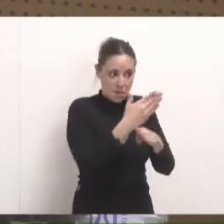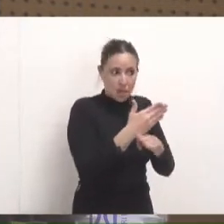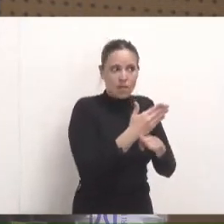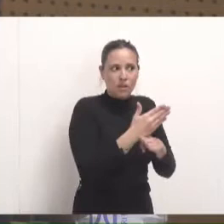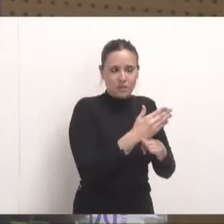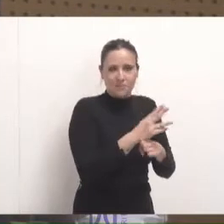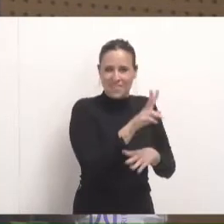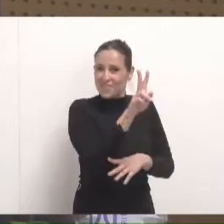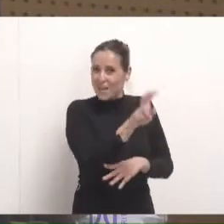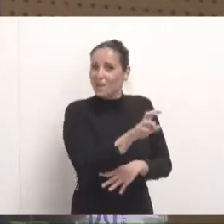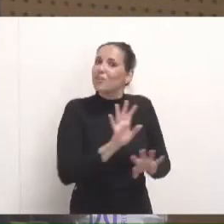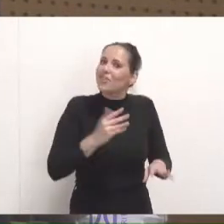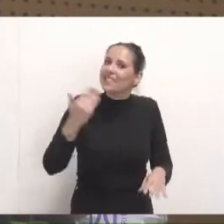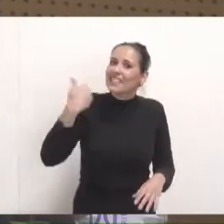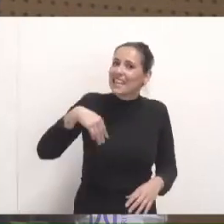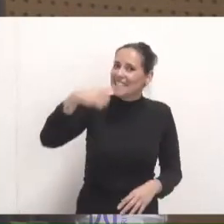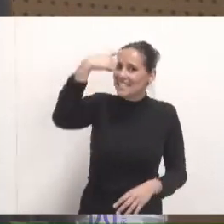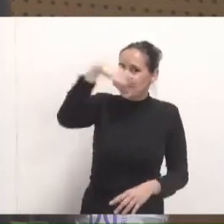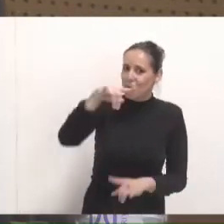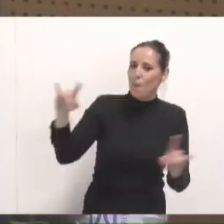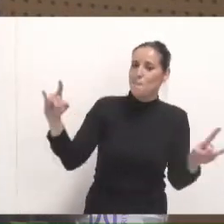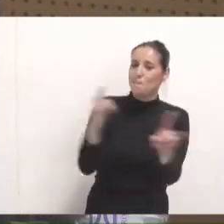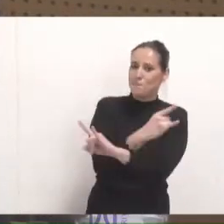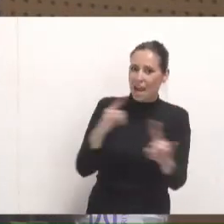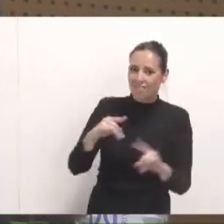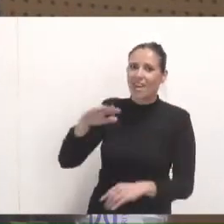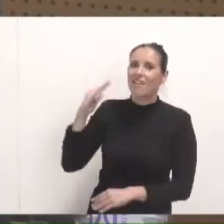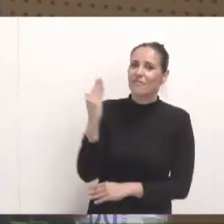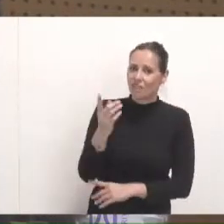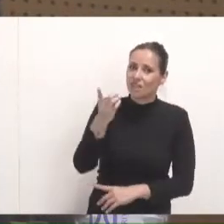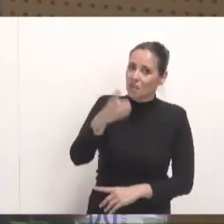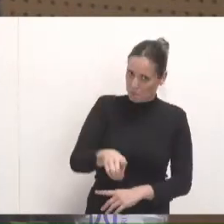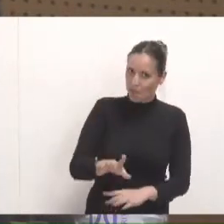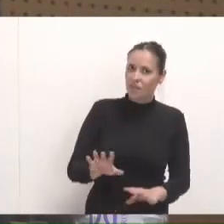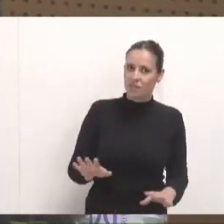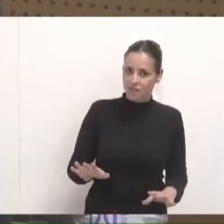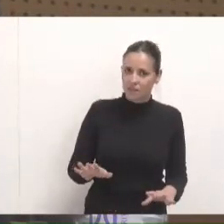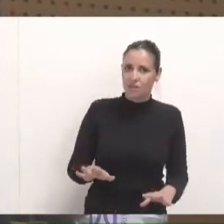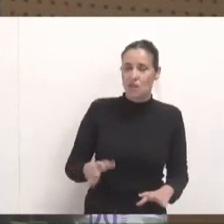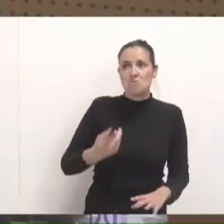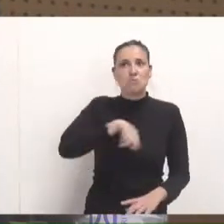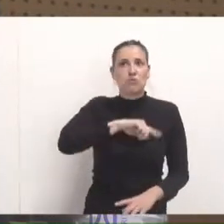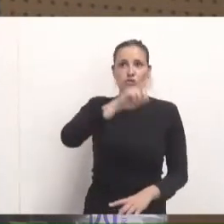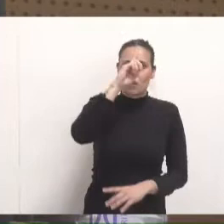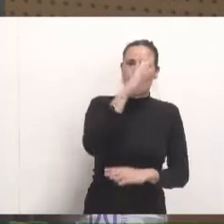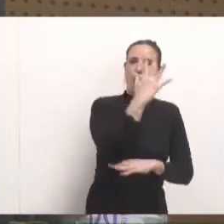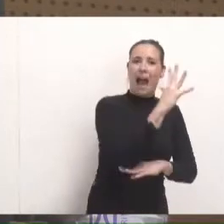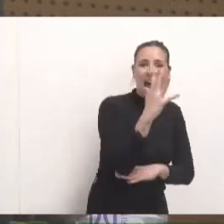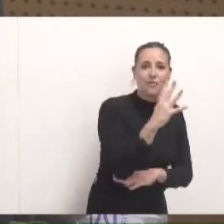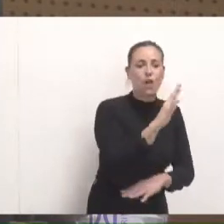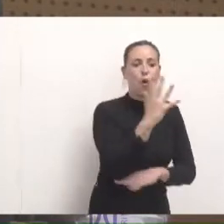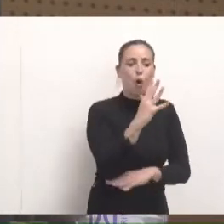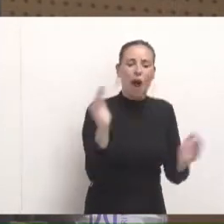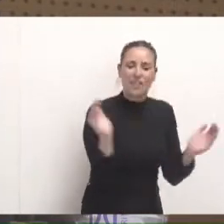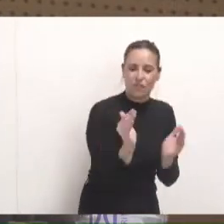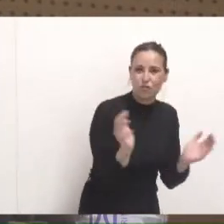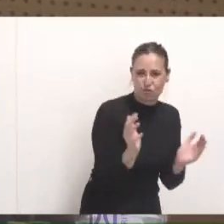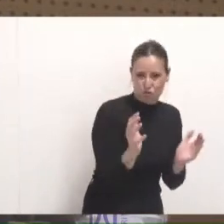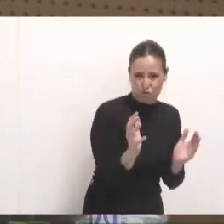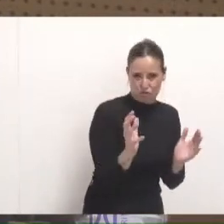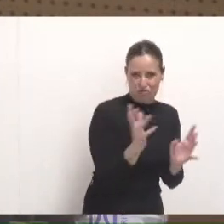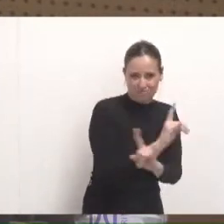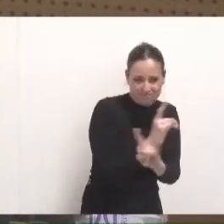algunos elementos vegetales vivos. No sabemos a estas alturas si son elementos árboles o arbustos que